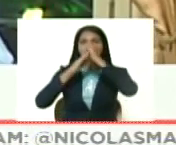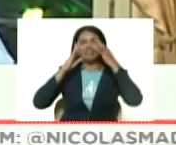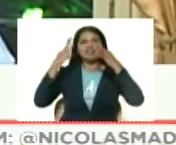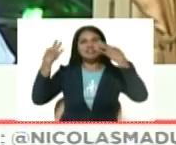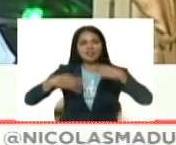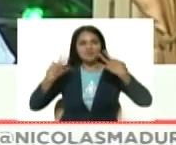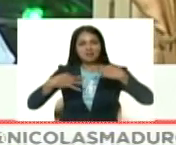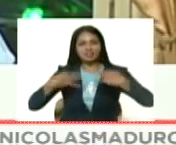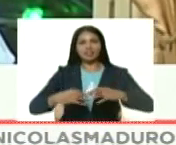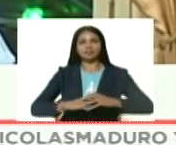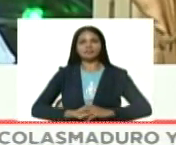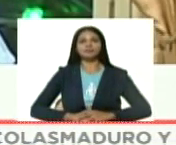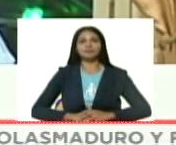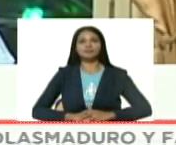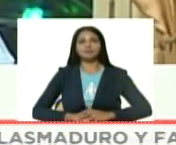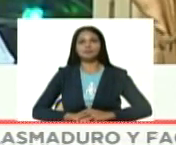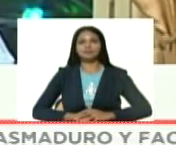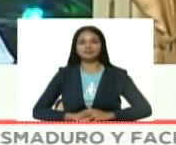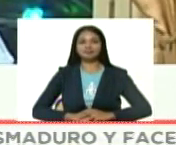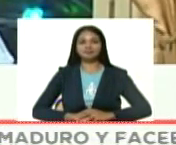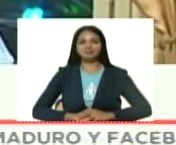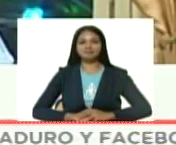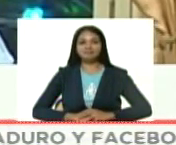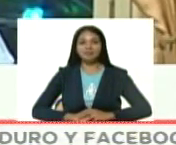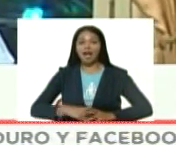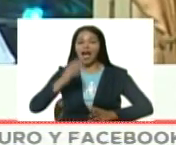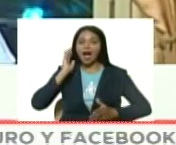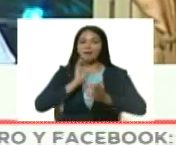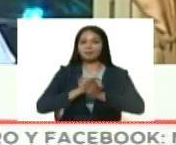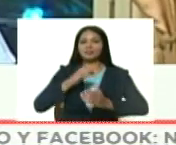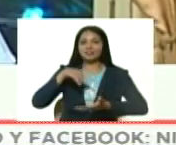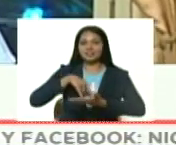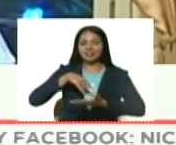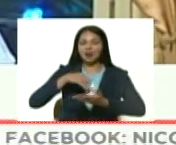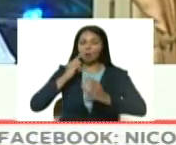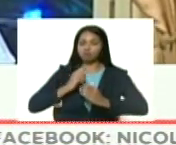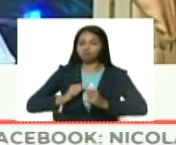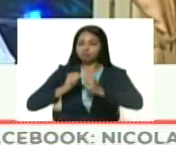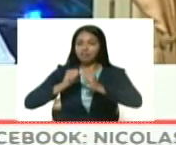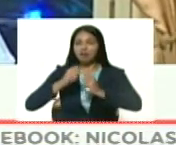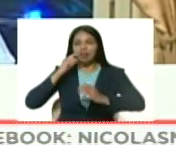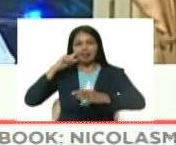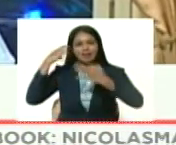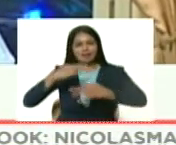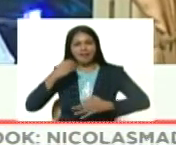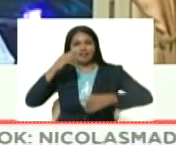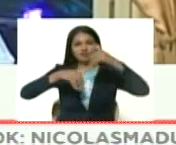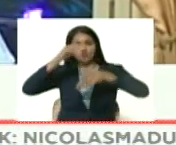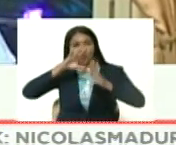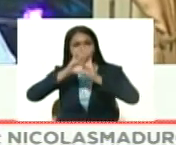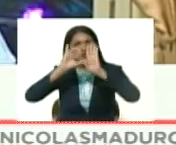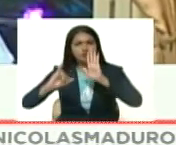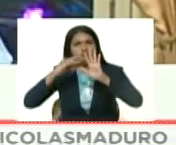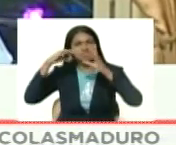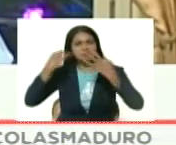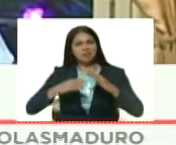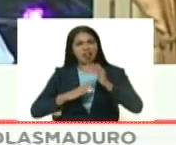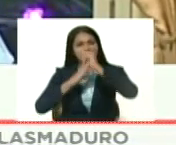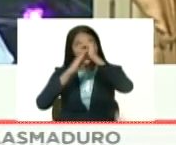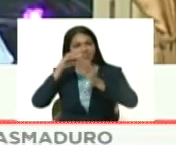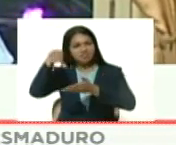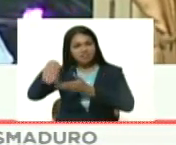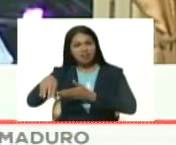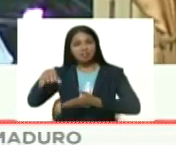verdad. Compañero Rafael Lacaba, gobernador legítimo, constitucional, líder del